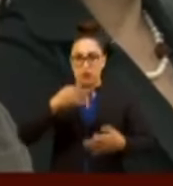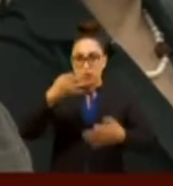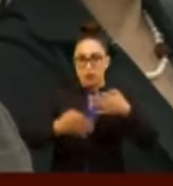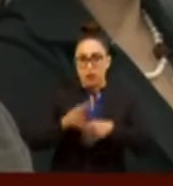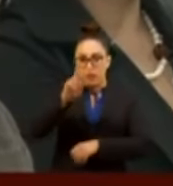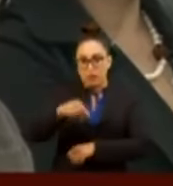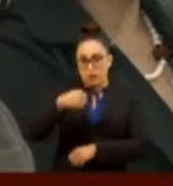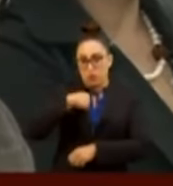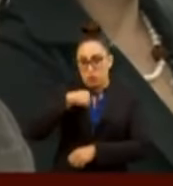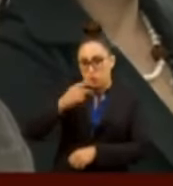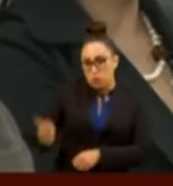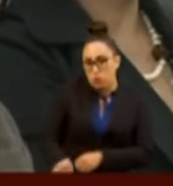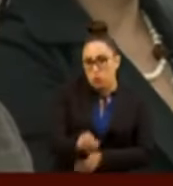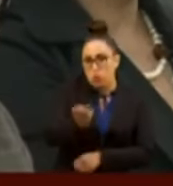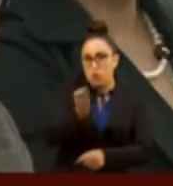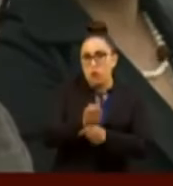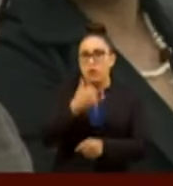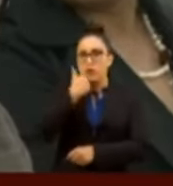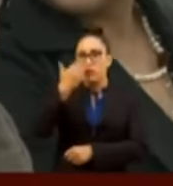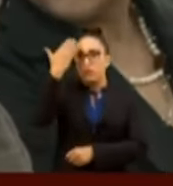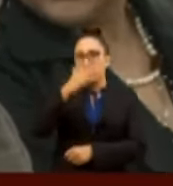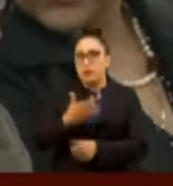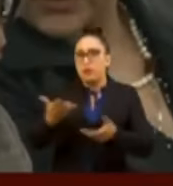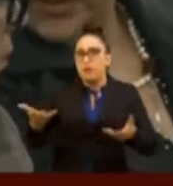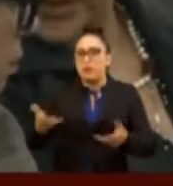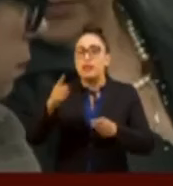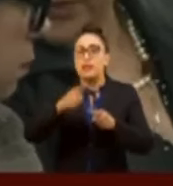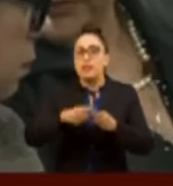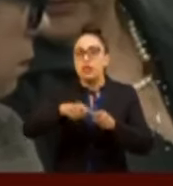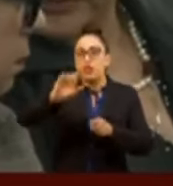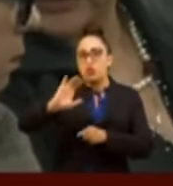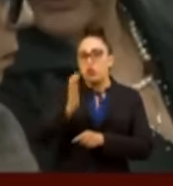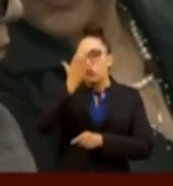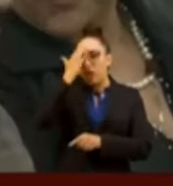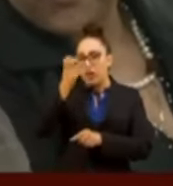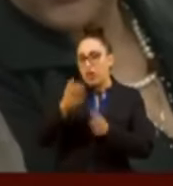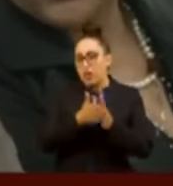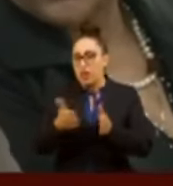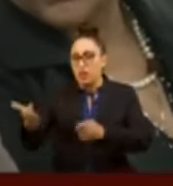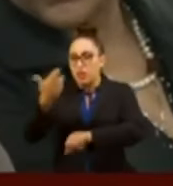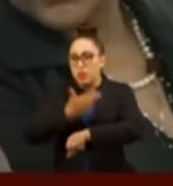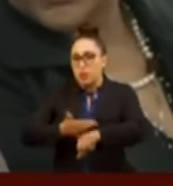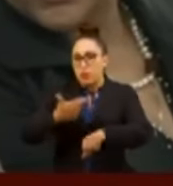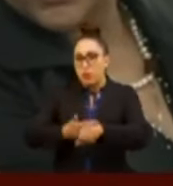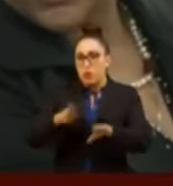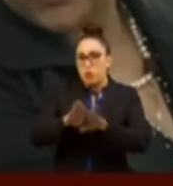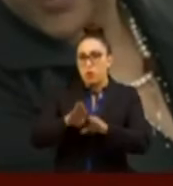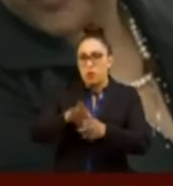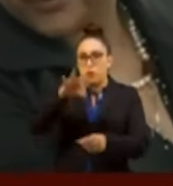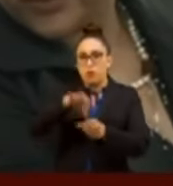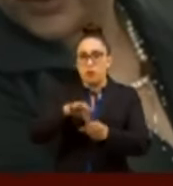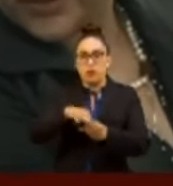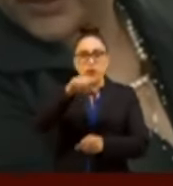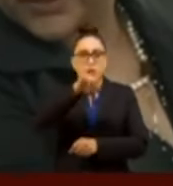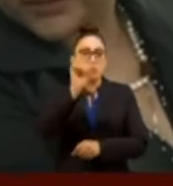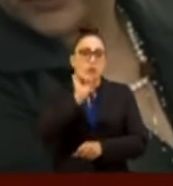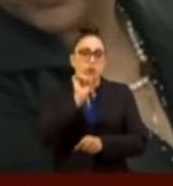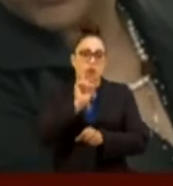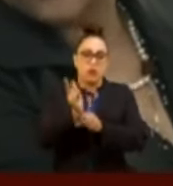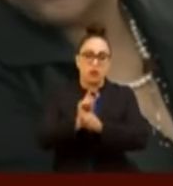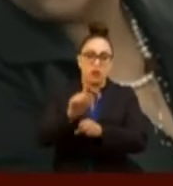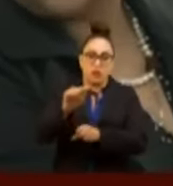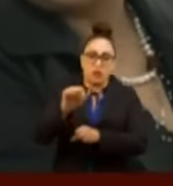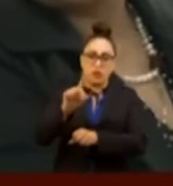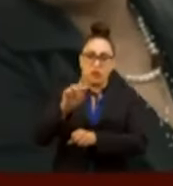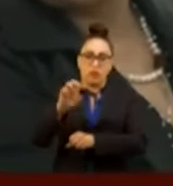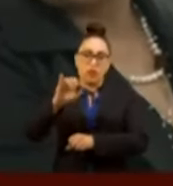hecho la pregunta que hago es en el sentido de que quién sabe del mecanismo de elección, que fue la licenciada Tadei, que se fue y que me hubiera